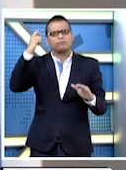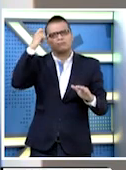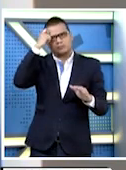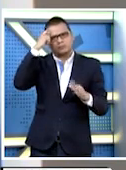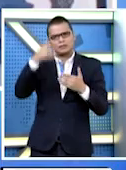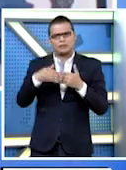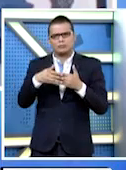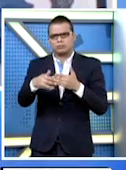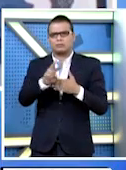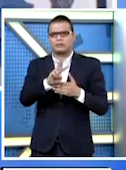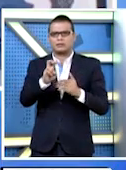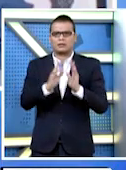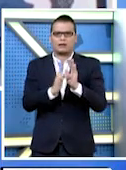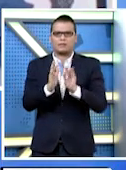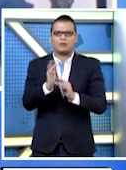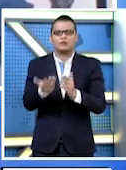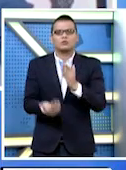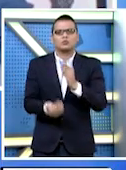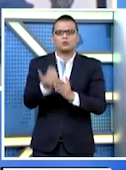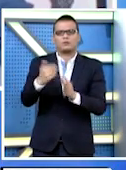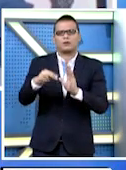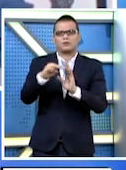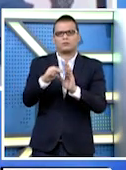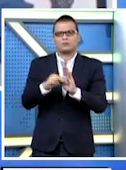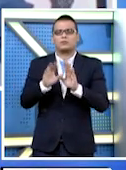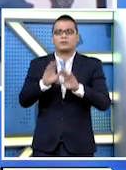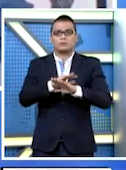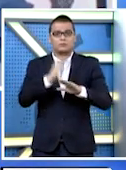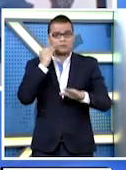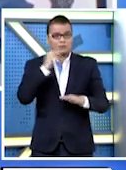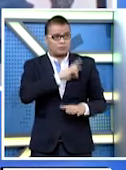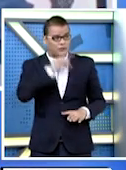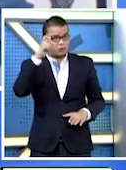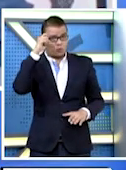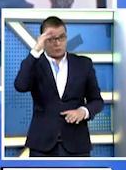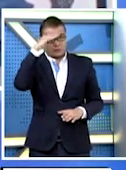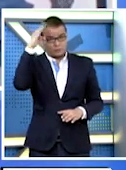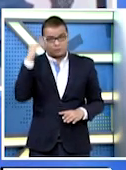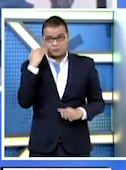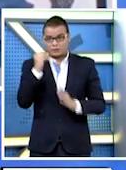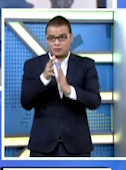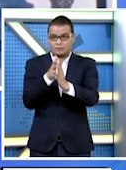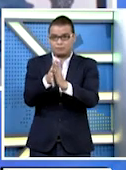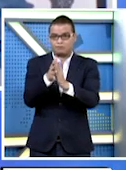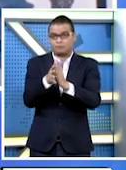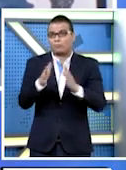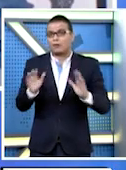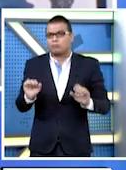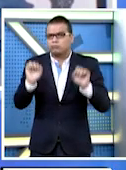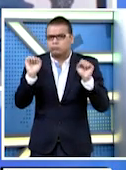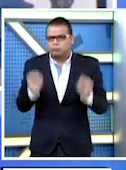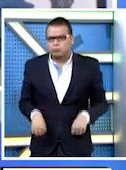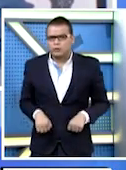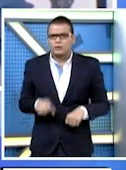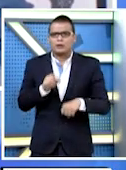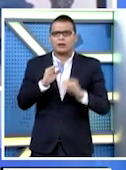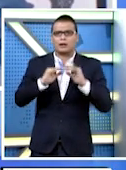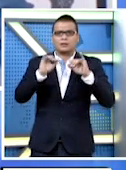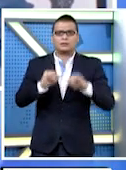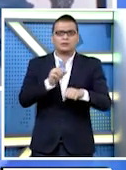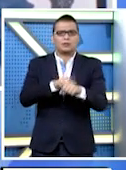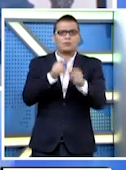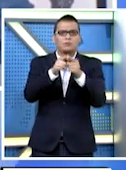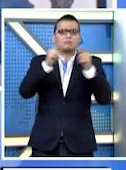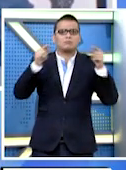abril. Alcalde, la gobernadora justamente hoy planteó la posibilidad de ampliar la cuarentena en el Valle del Cauca